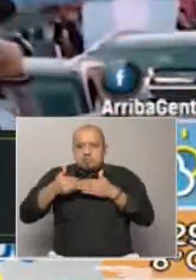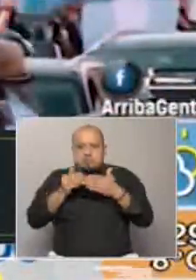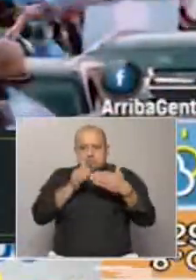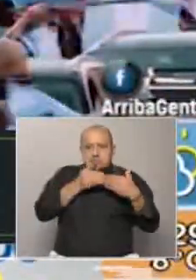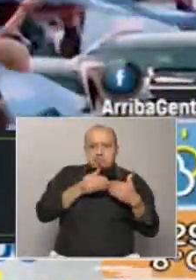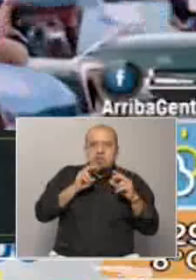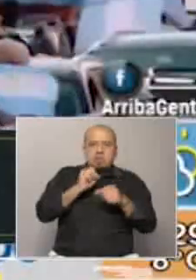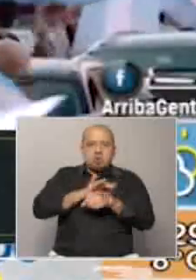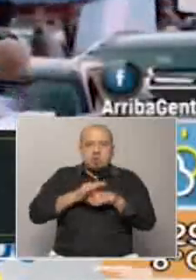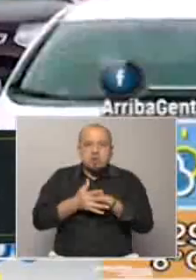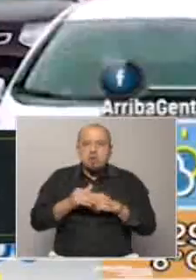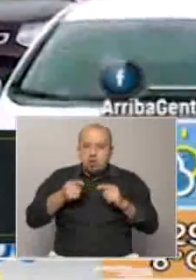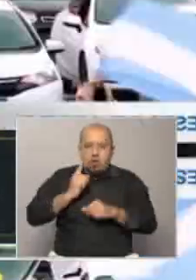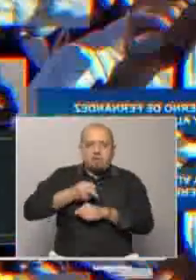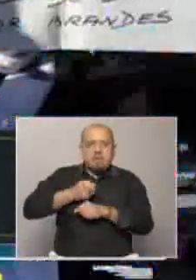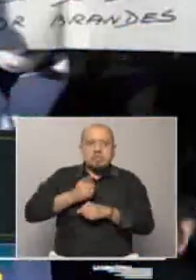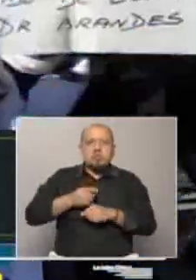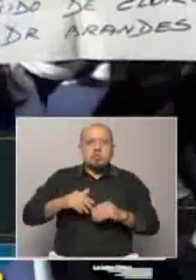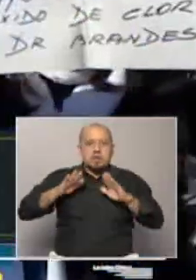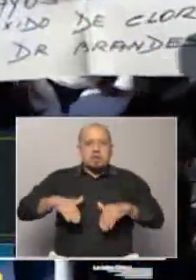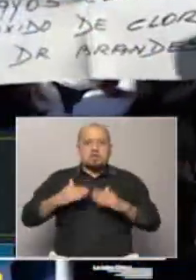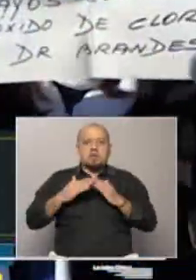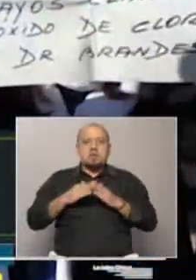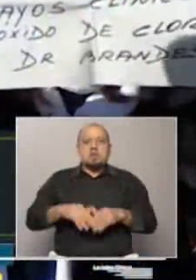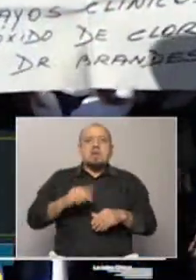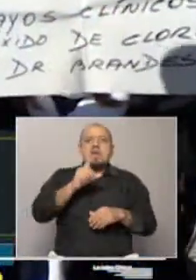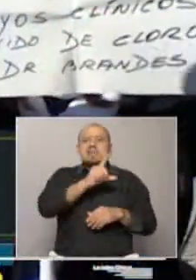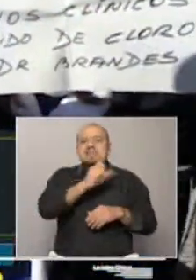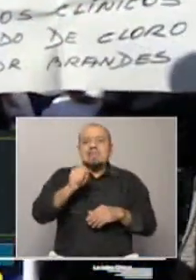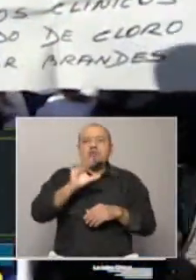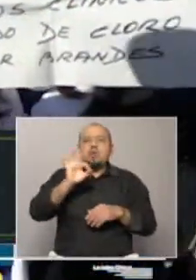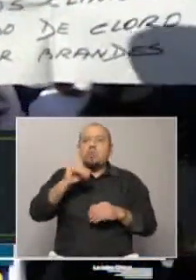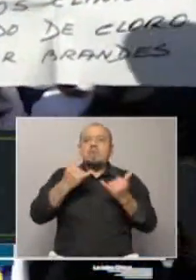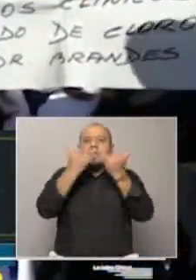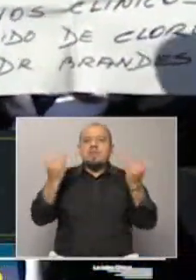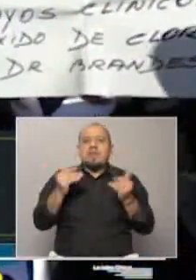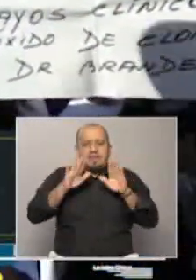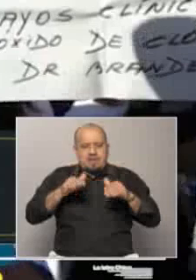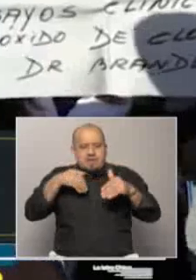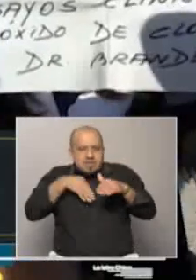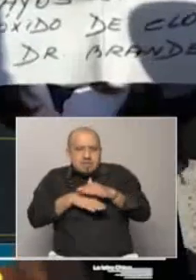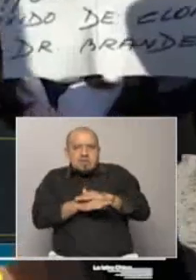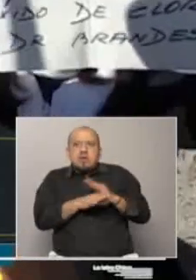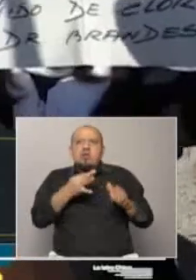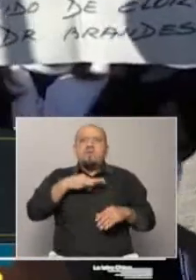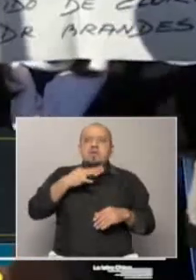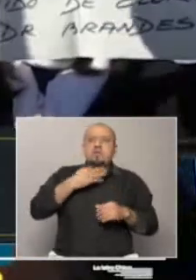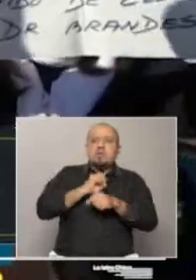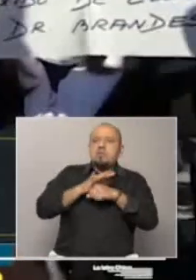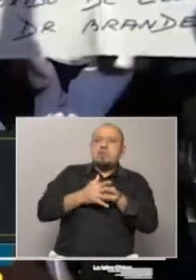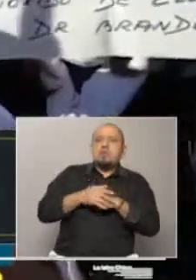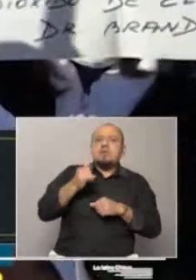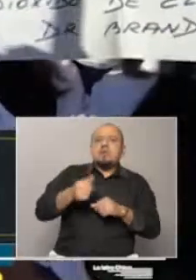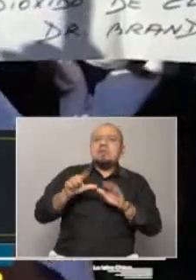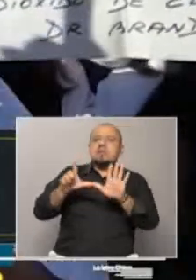pandemia. Esta cuarentena obligatoria. 150 días de encierro con un virus que se supone tiene